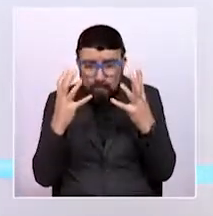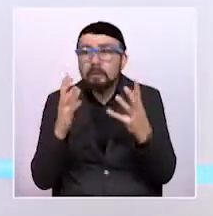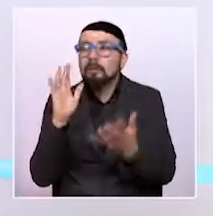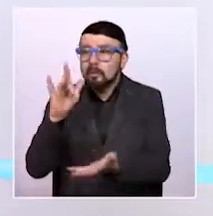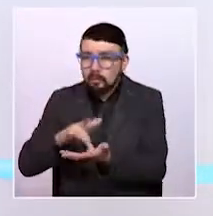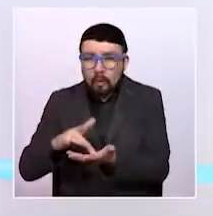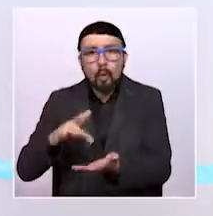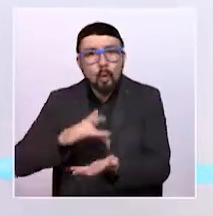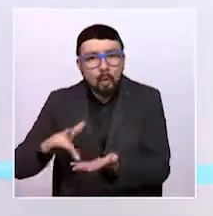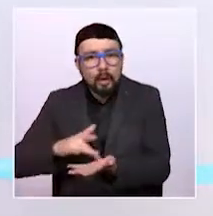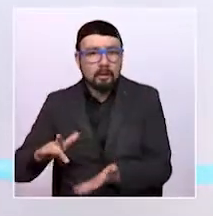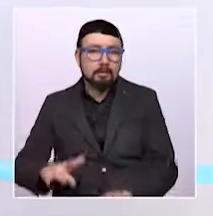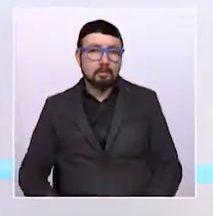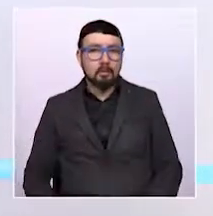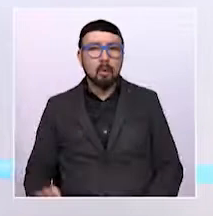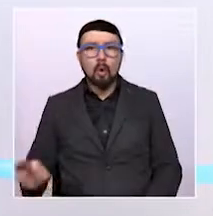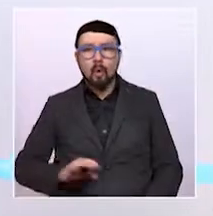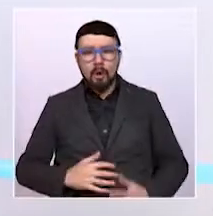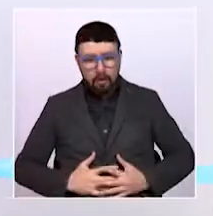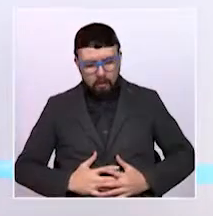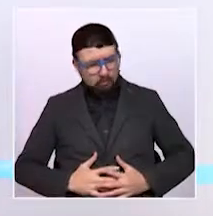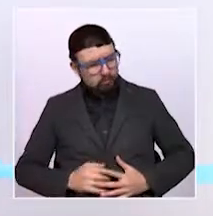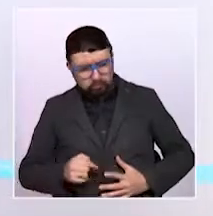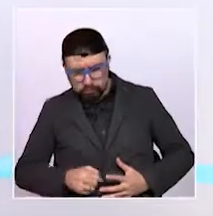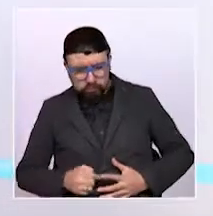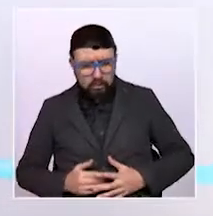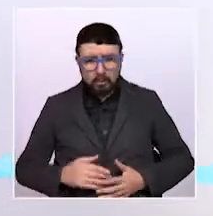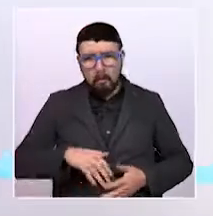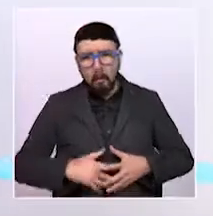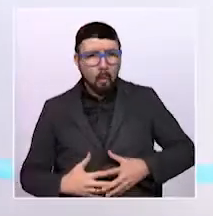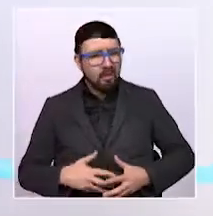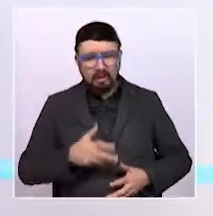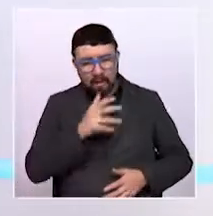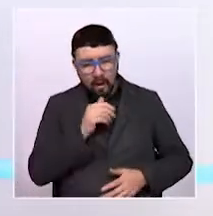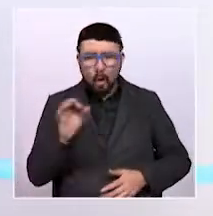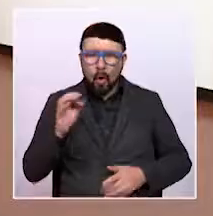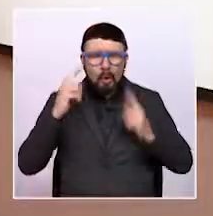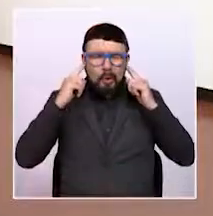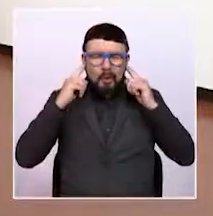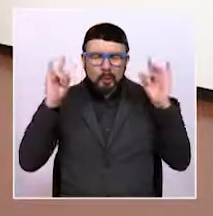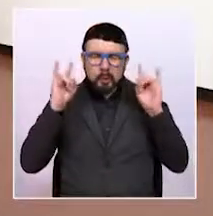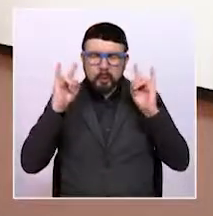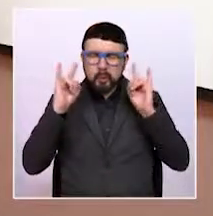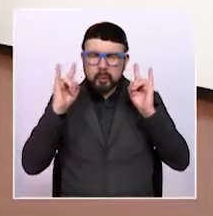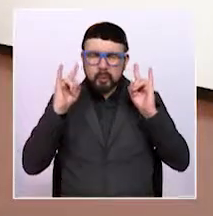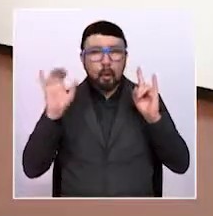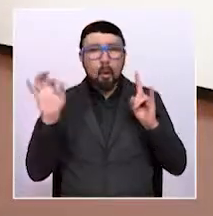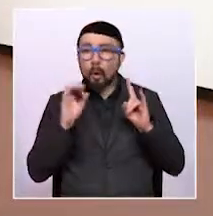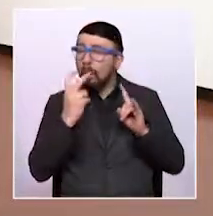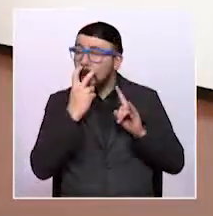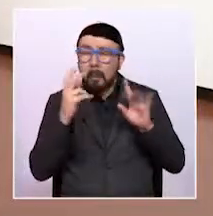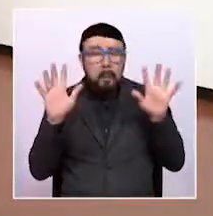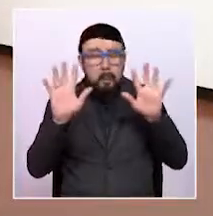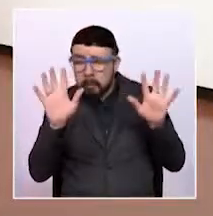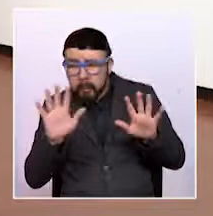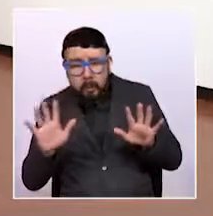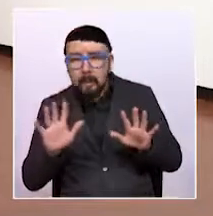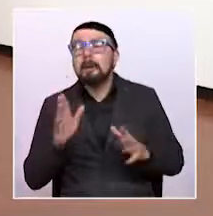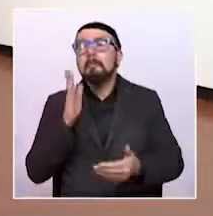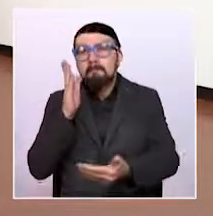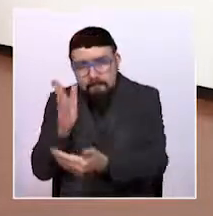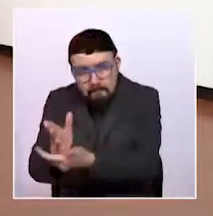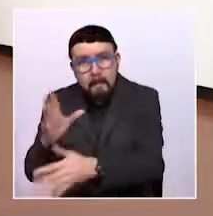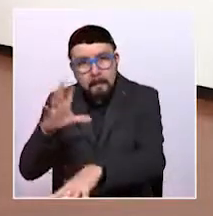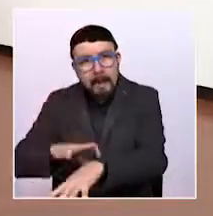o que sienta pitos en forma continua por sus oídos o que tenga visión borrosa muy bien ya sabemos entonces para las